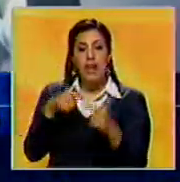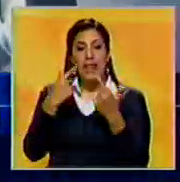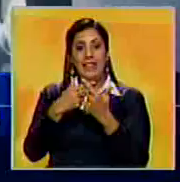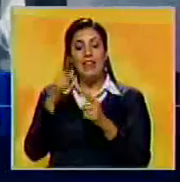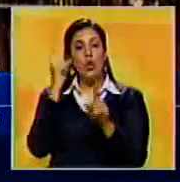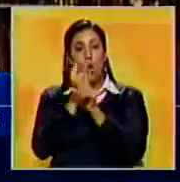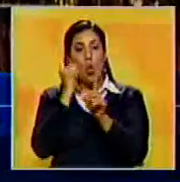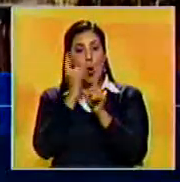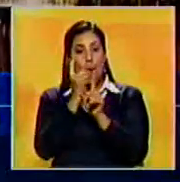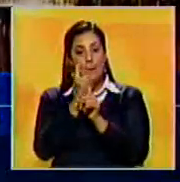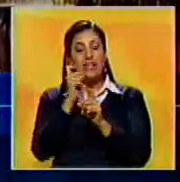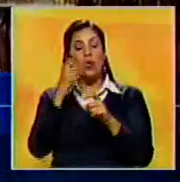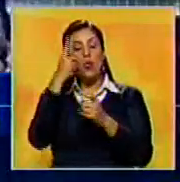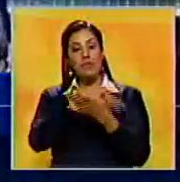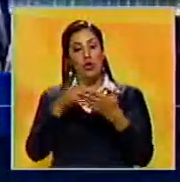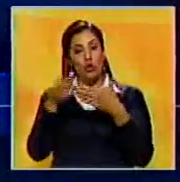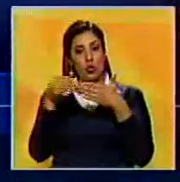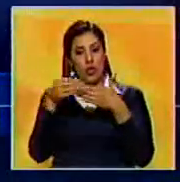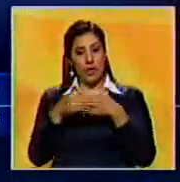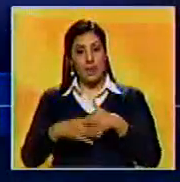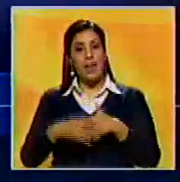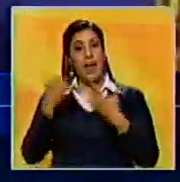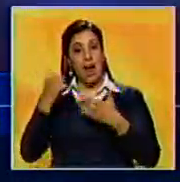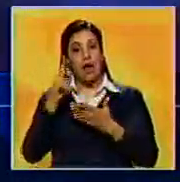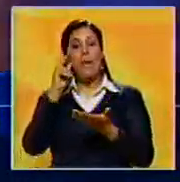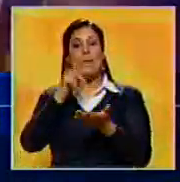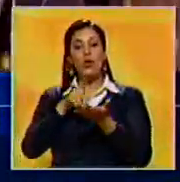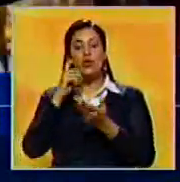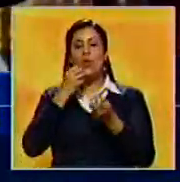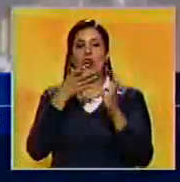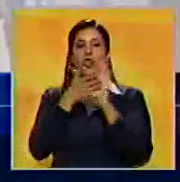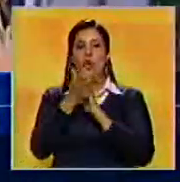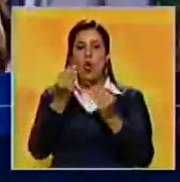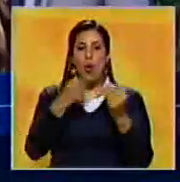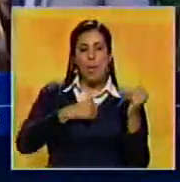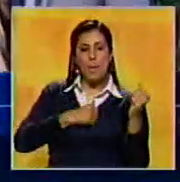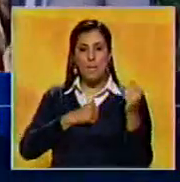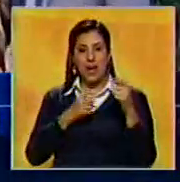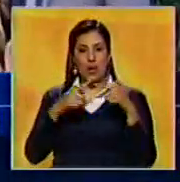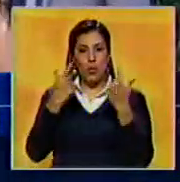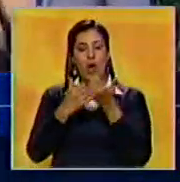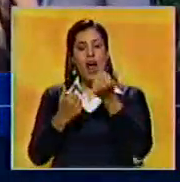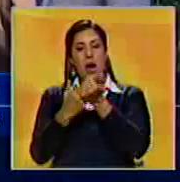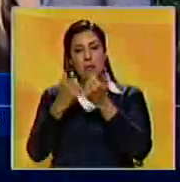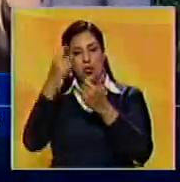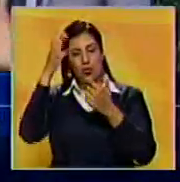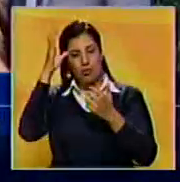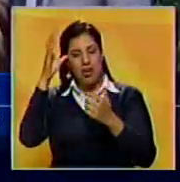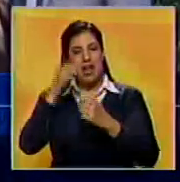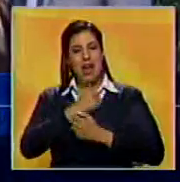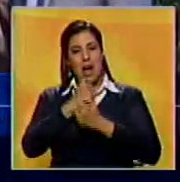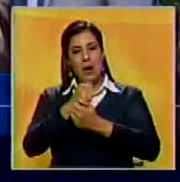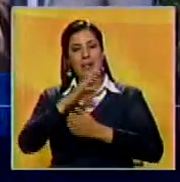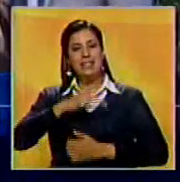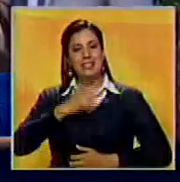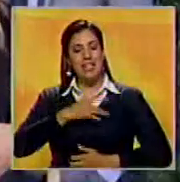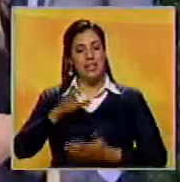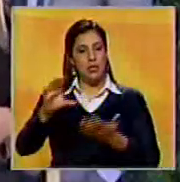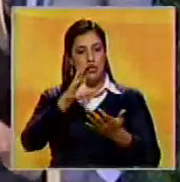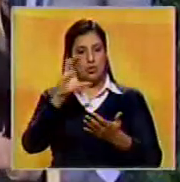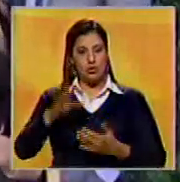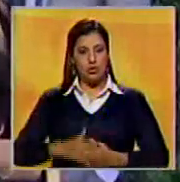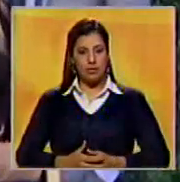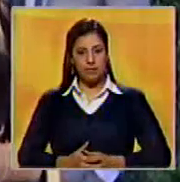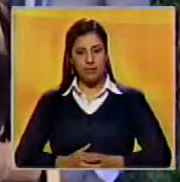de competir y ganar $1,000,000. En la presentación reveló cómo bailar la ha ayudado en toda su carrera y la pasión que siente por la